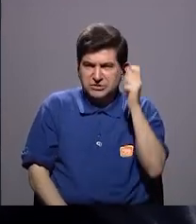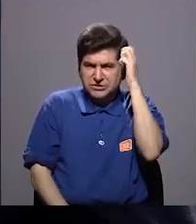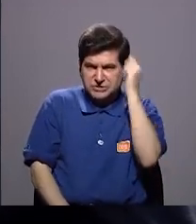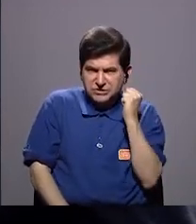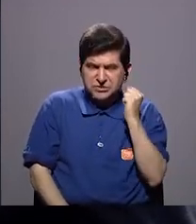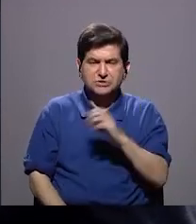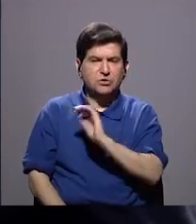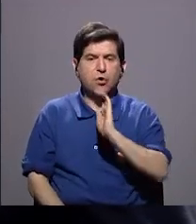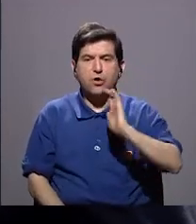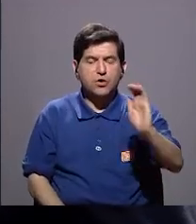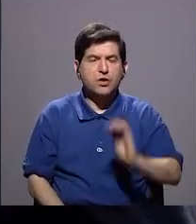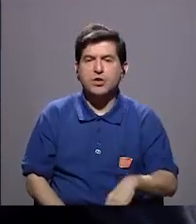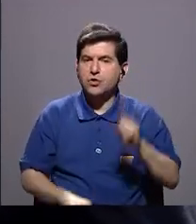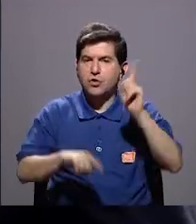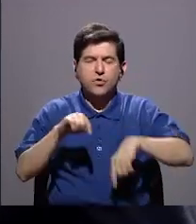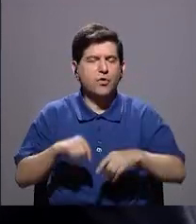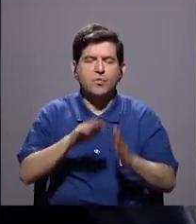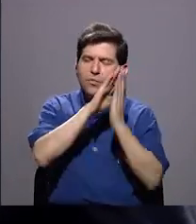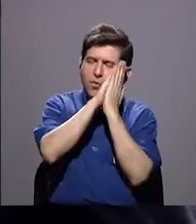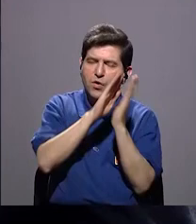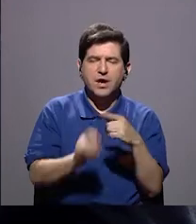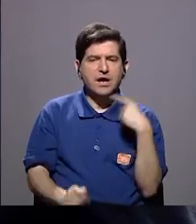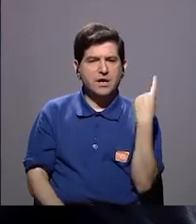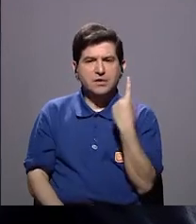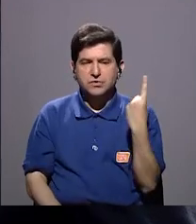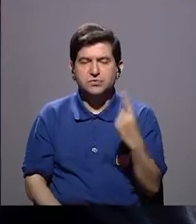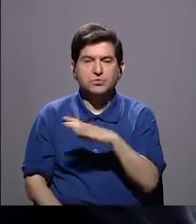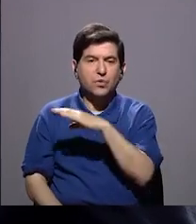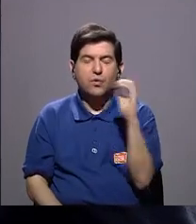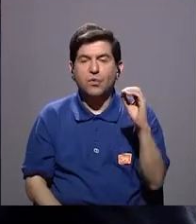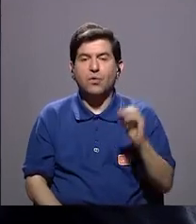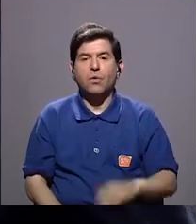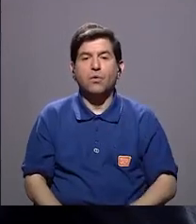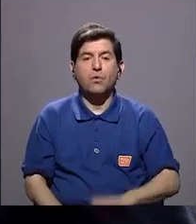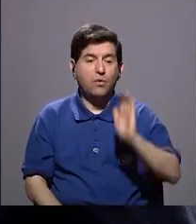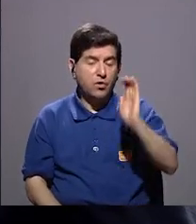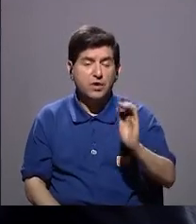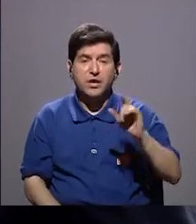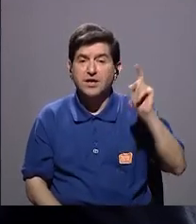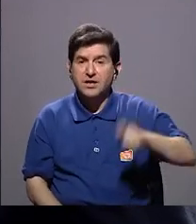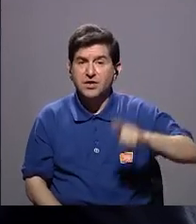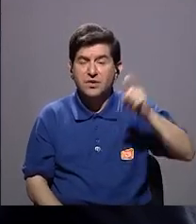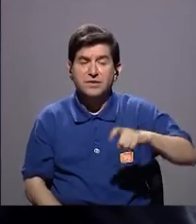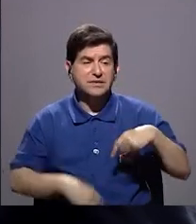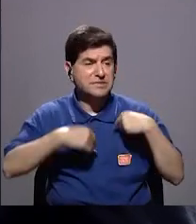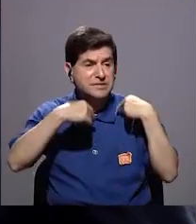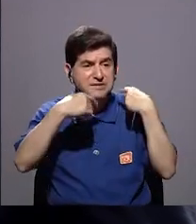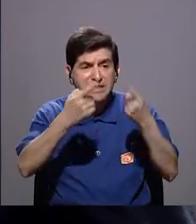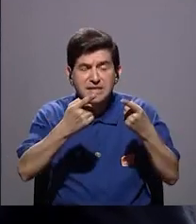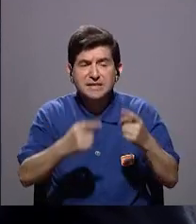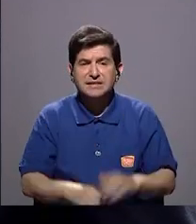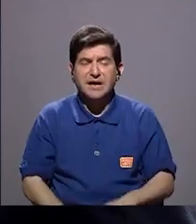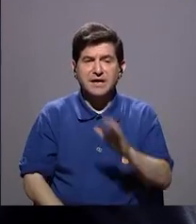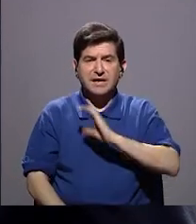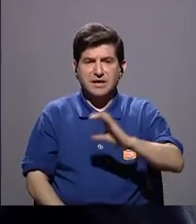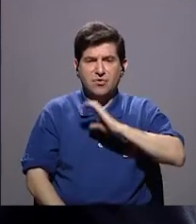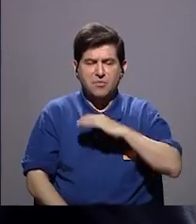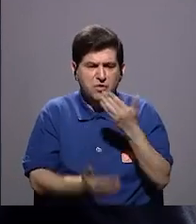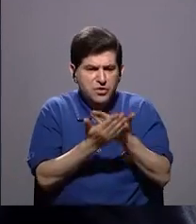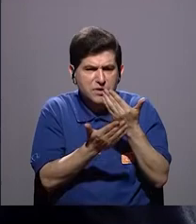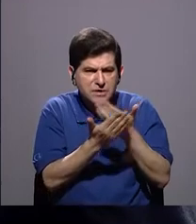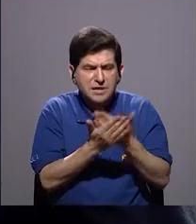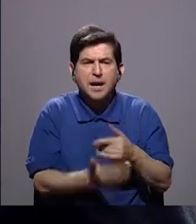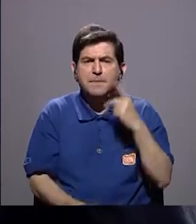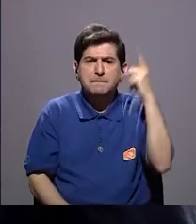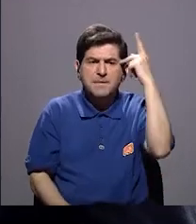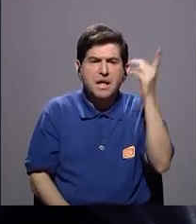cabello, un niño que no se atreve a dormir solo, un niño que tiene que estar yendo como conductas de chequeo a ver a dónde